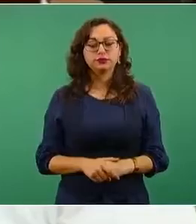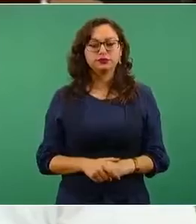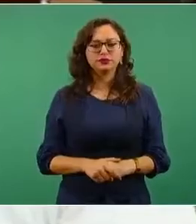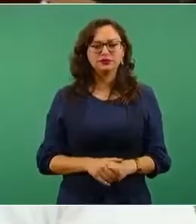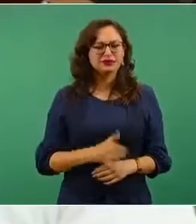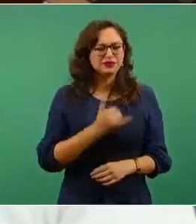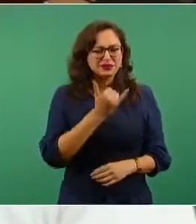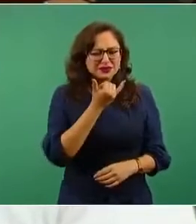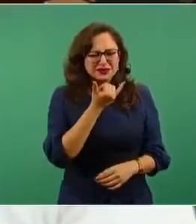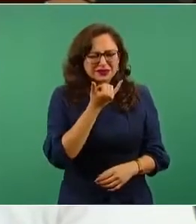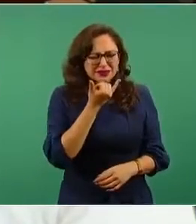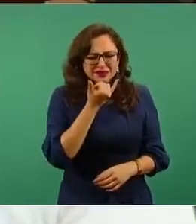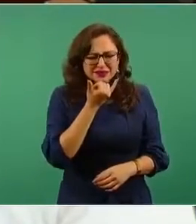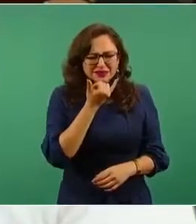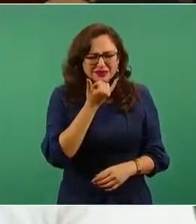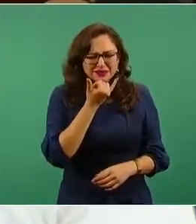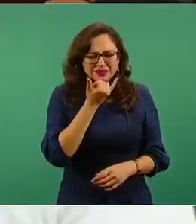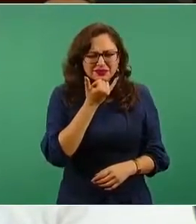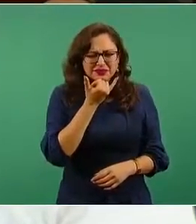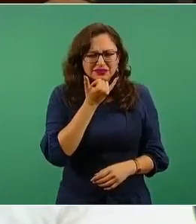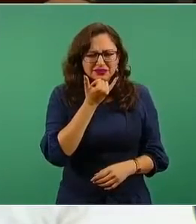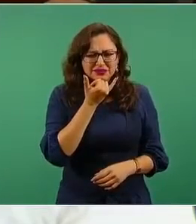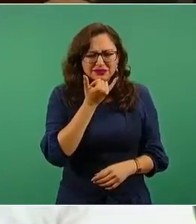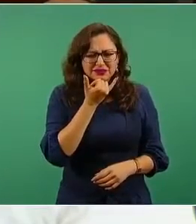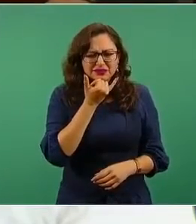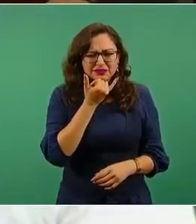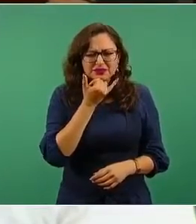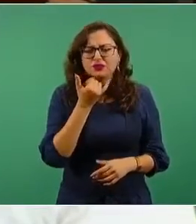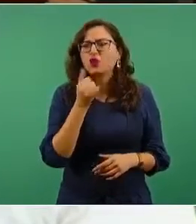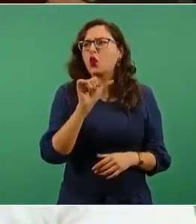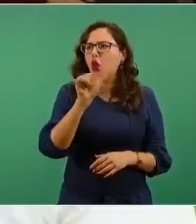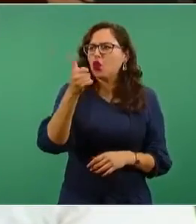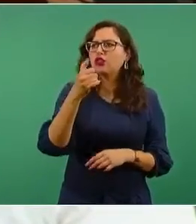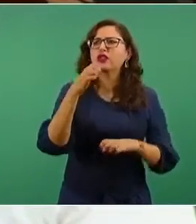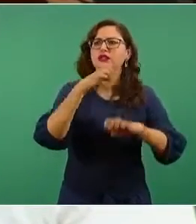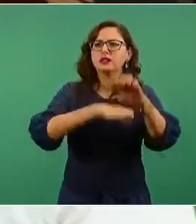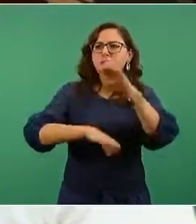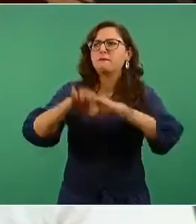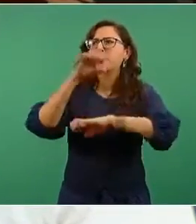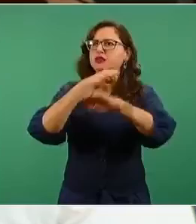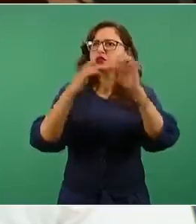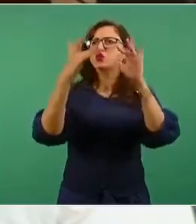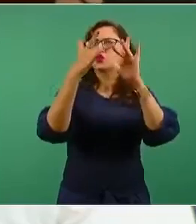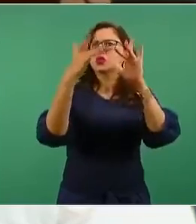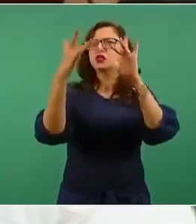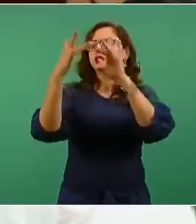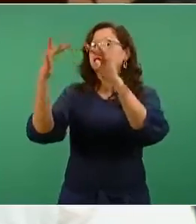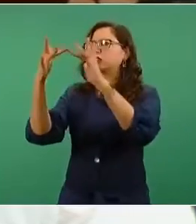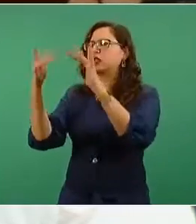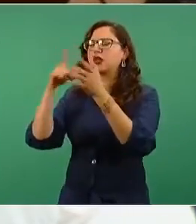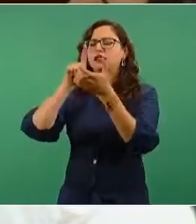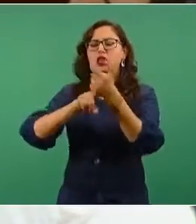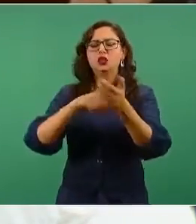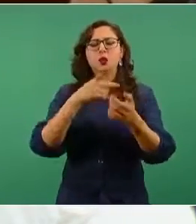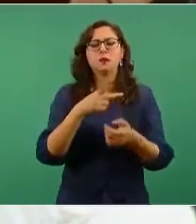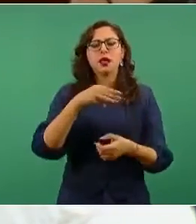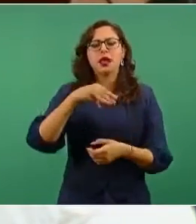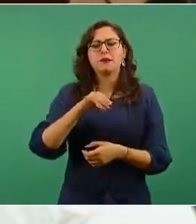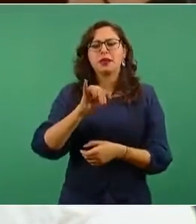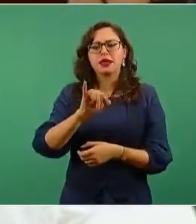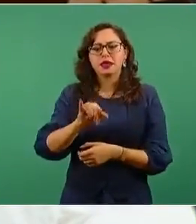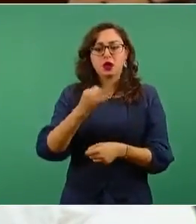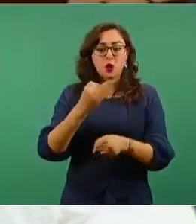¿Perdón? ¿Con qué otras empresas de este tipo están teniendo relación comercial a través de PMI, ya que se